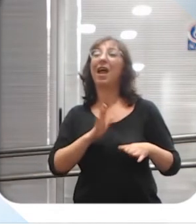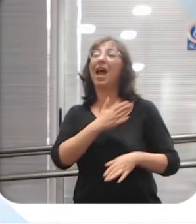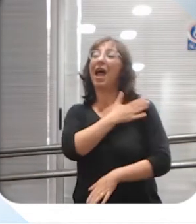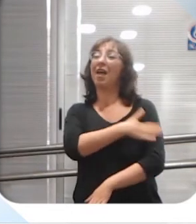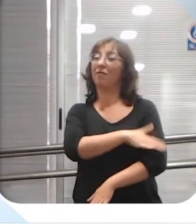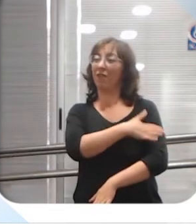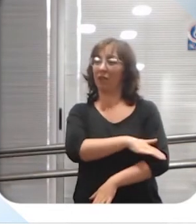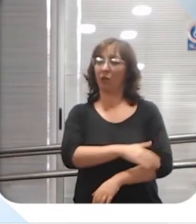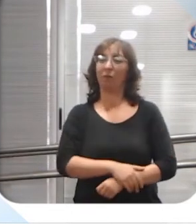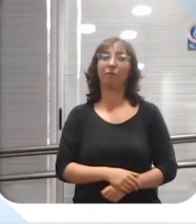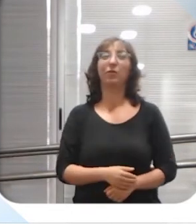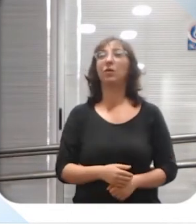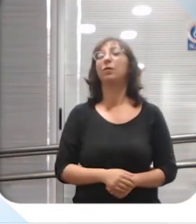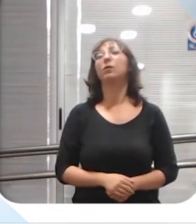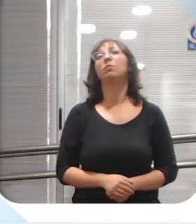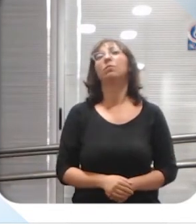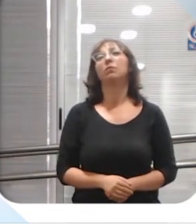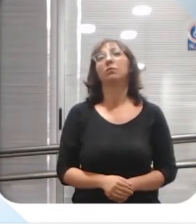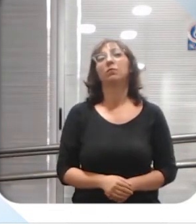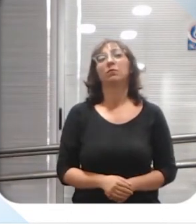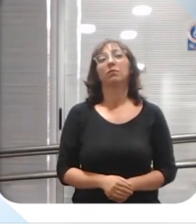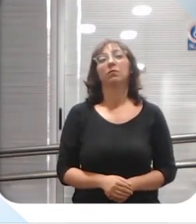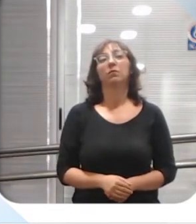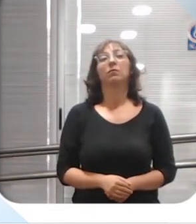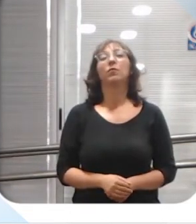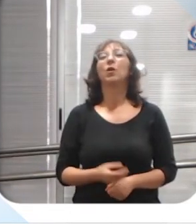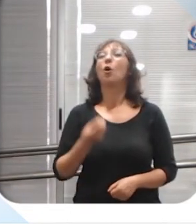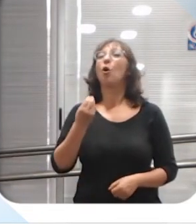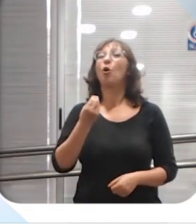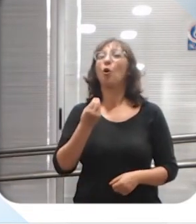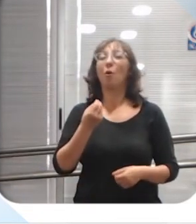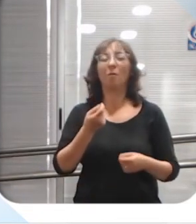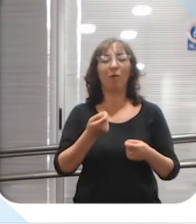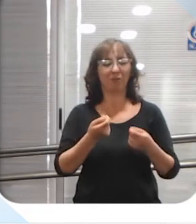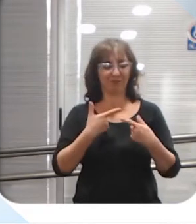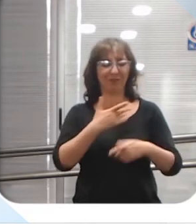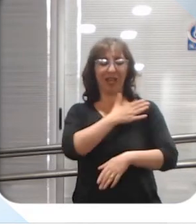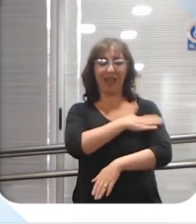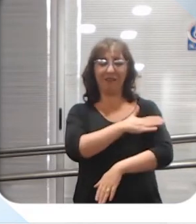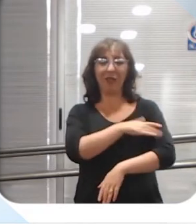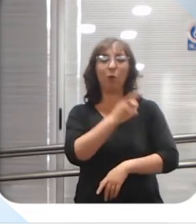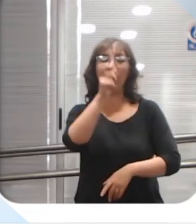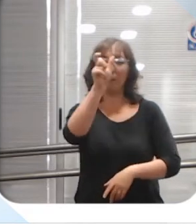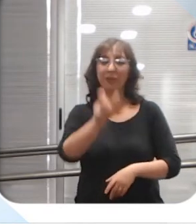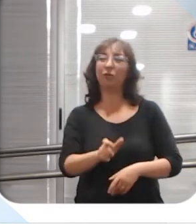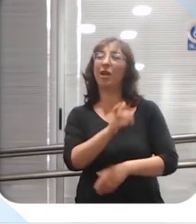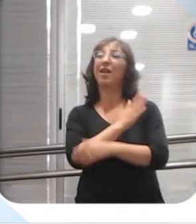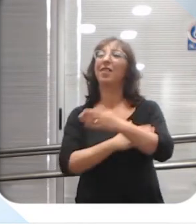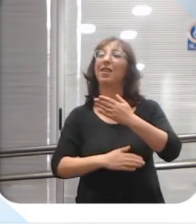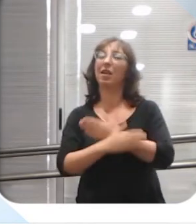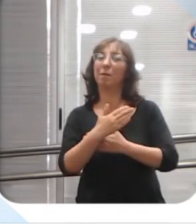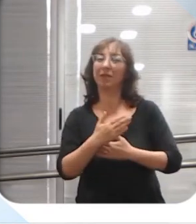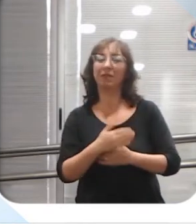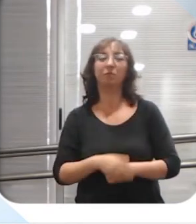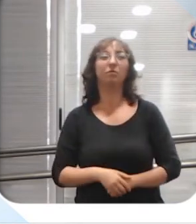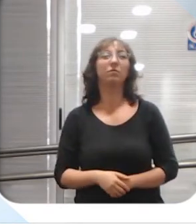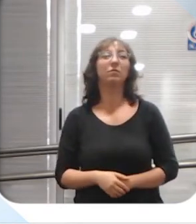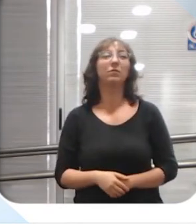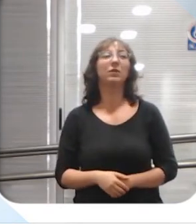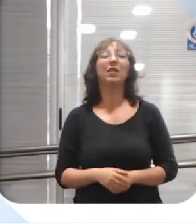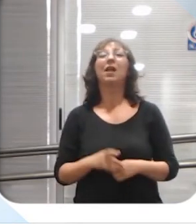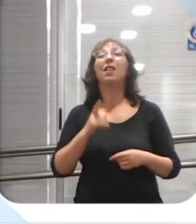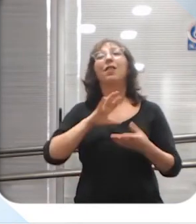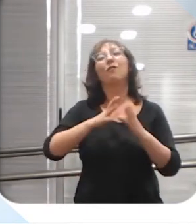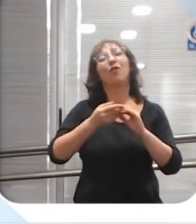afectos. ¿Cómo nos golpea afectivamente la presencia de una persona con discapacidad, de